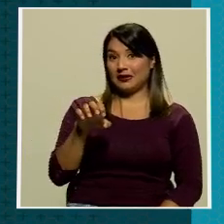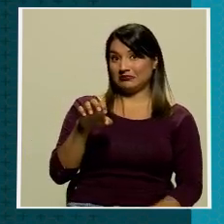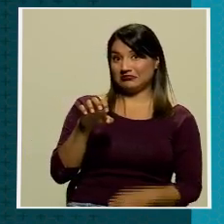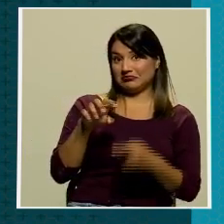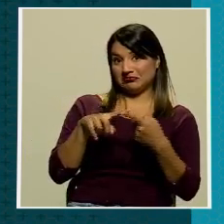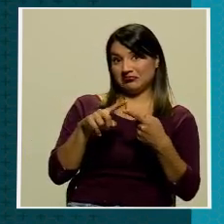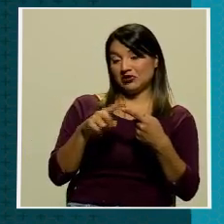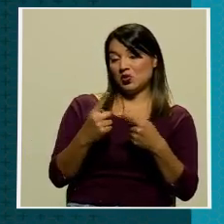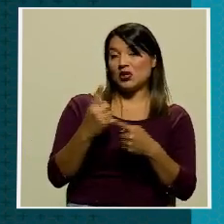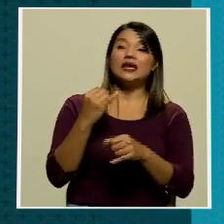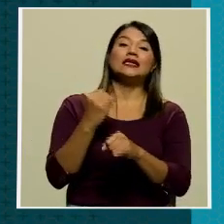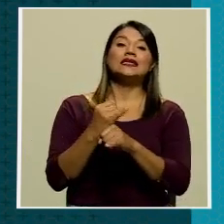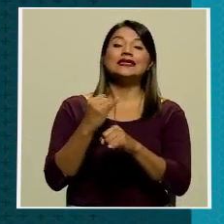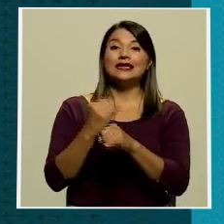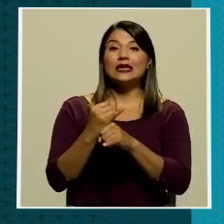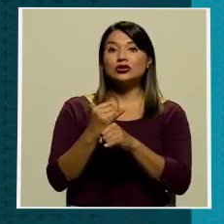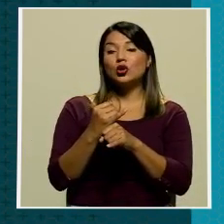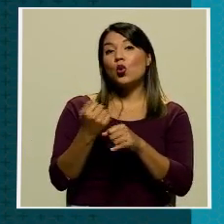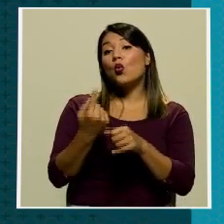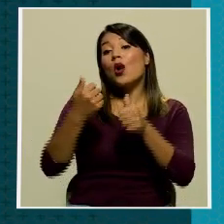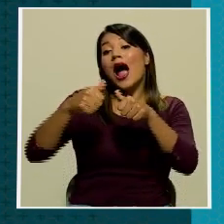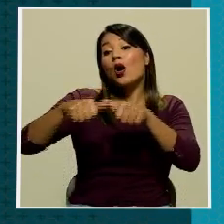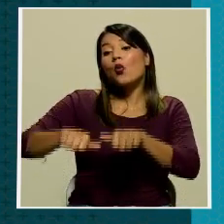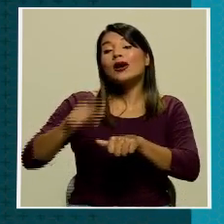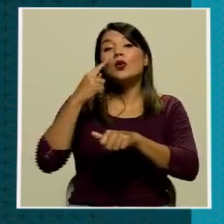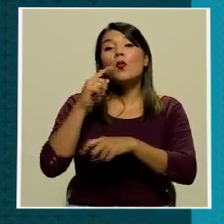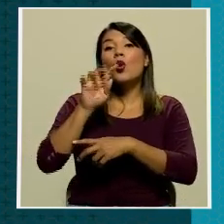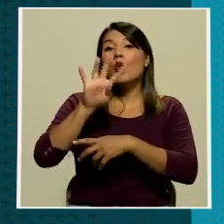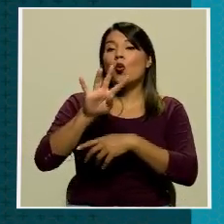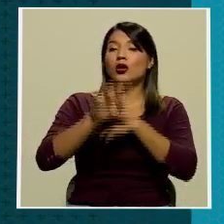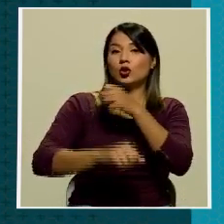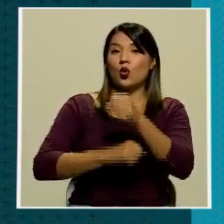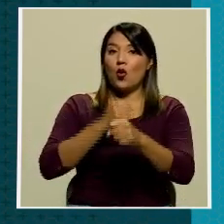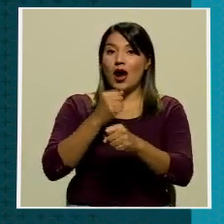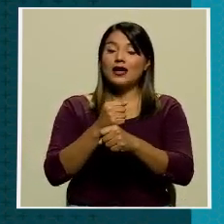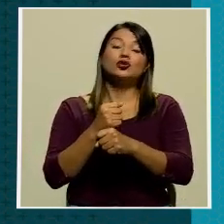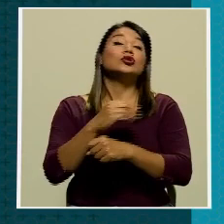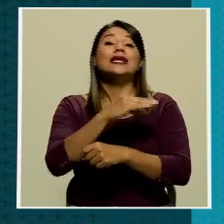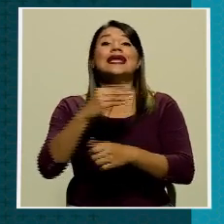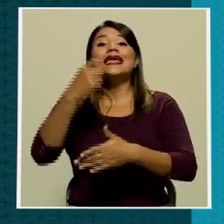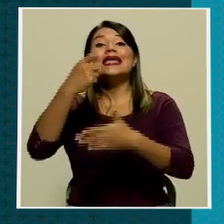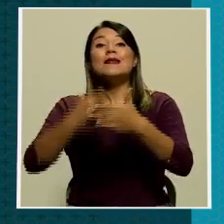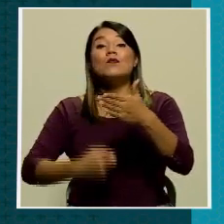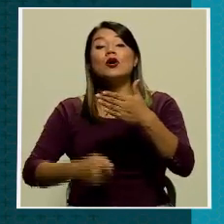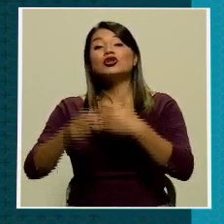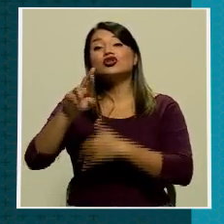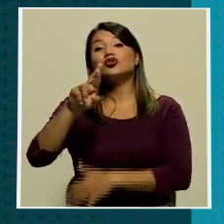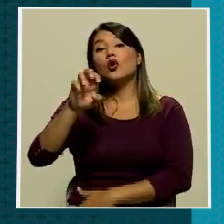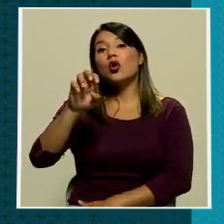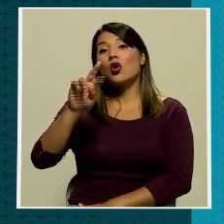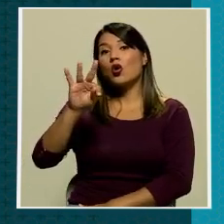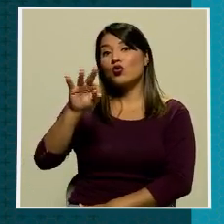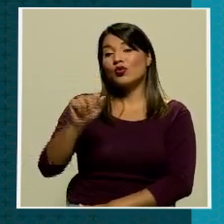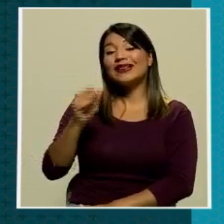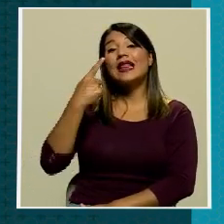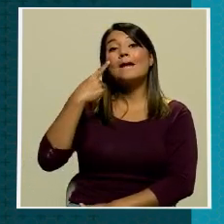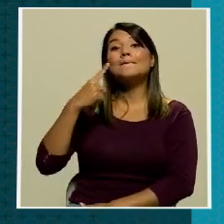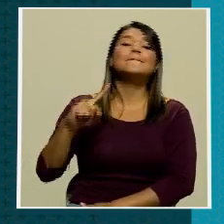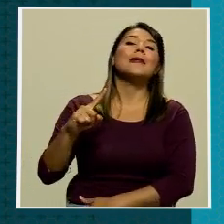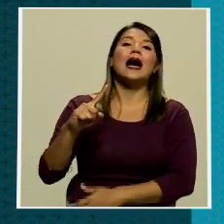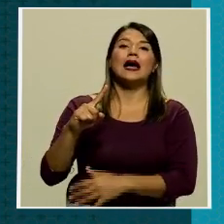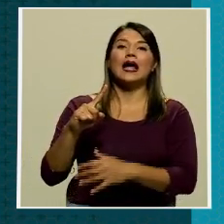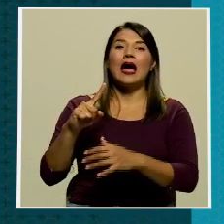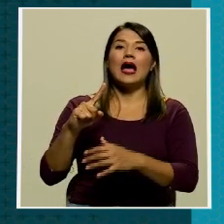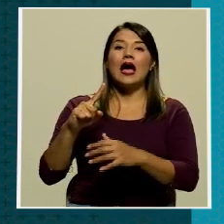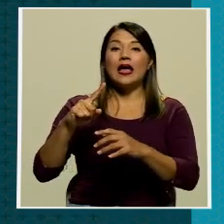estaría acordando por los próximos 4 años, y el impuesto de renta de capital a las cooperativas y